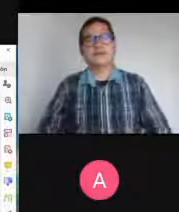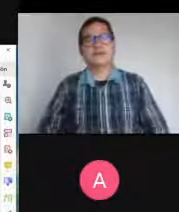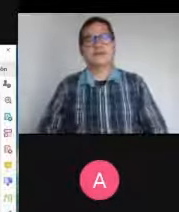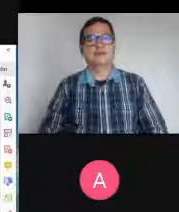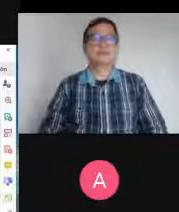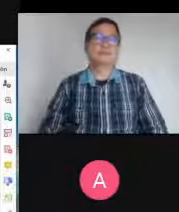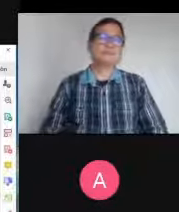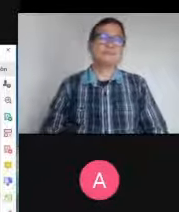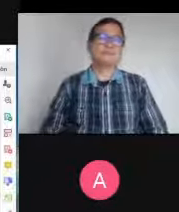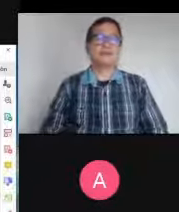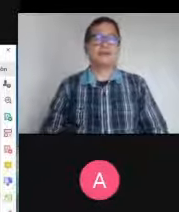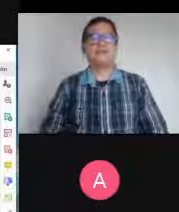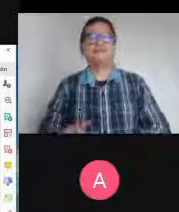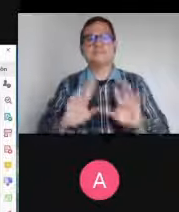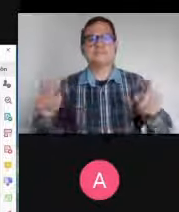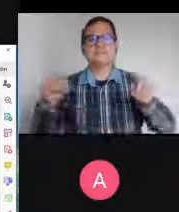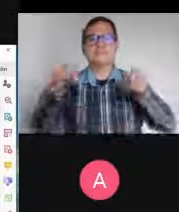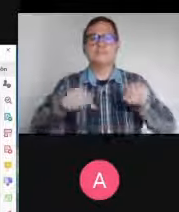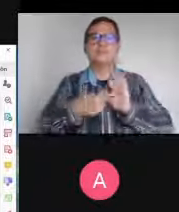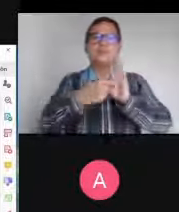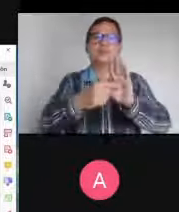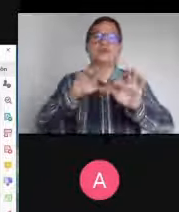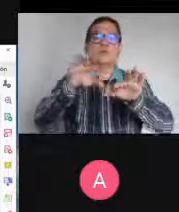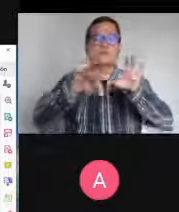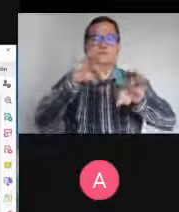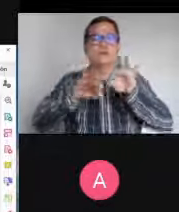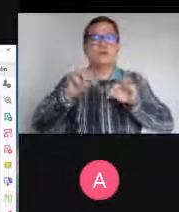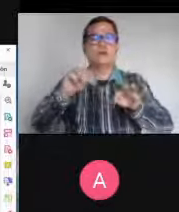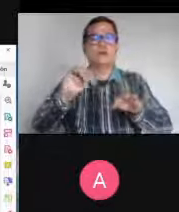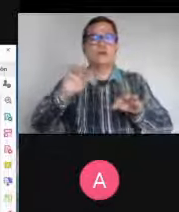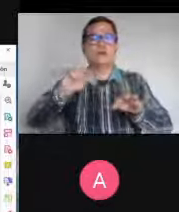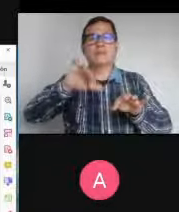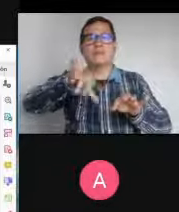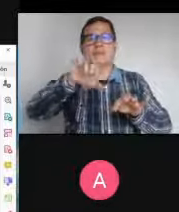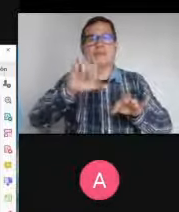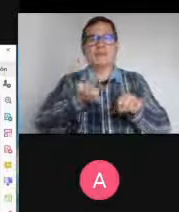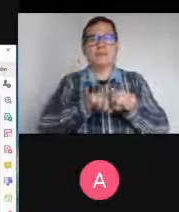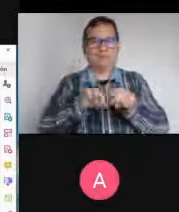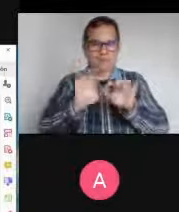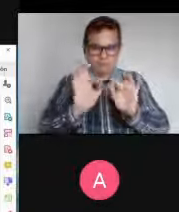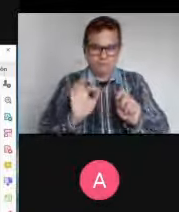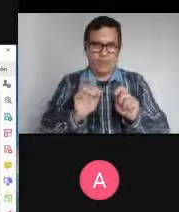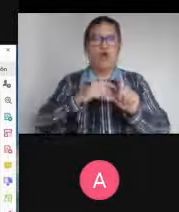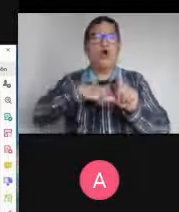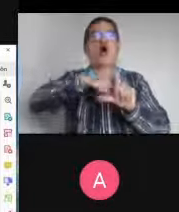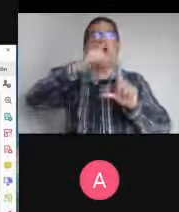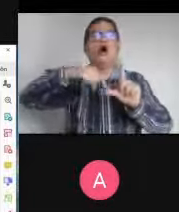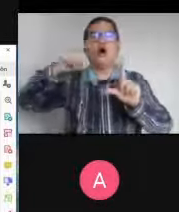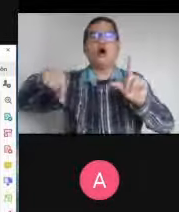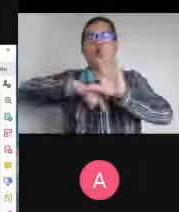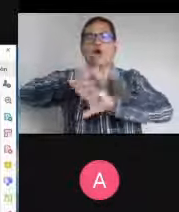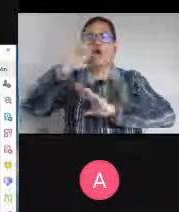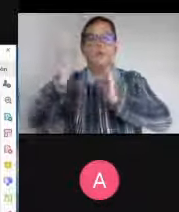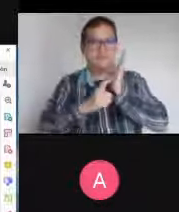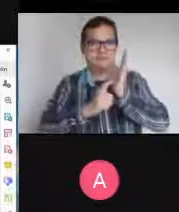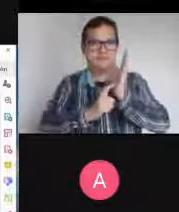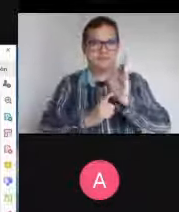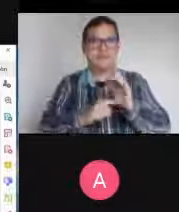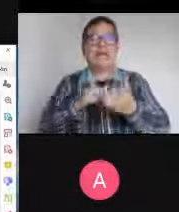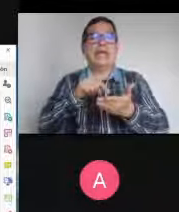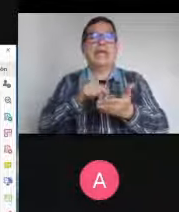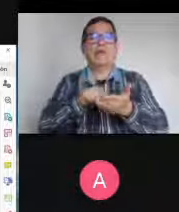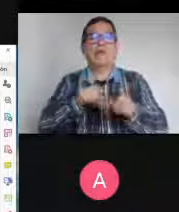Bueno, aquí ya está el montaje del rectificador de onda completa. Entonces, así es como